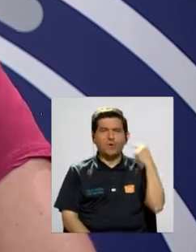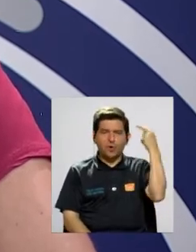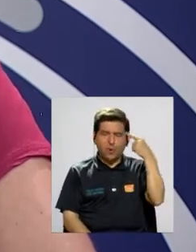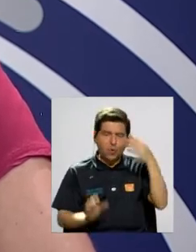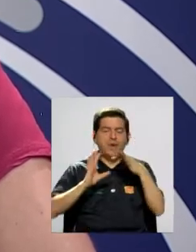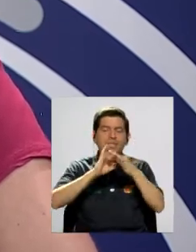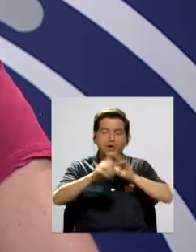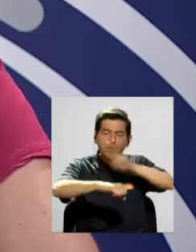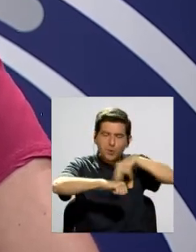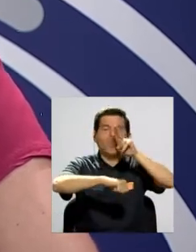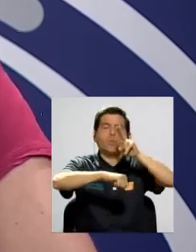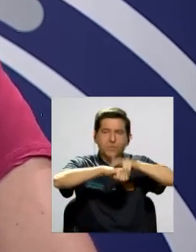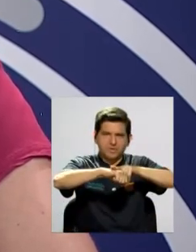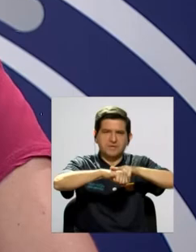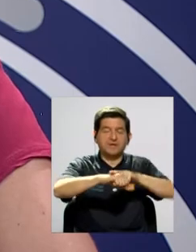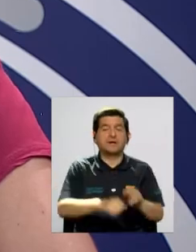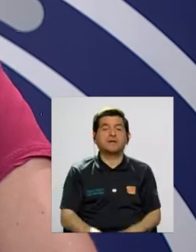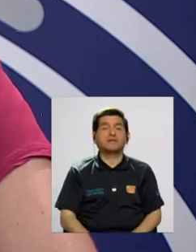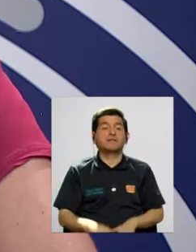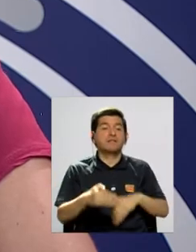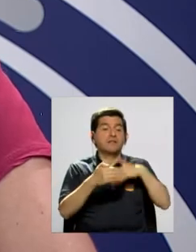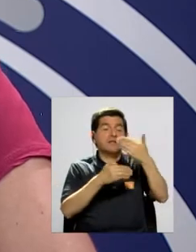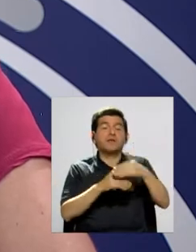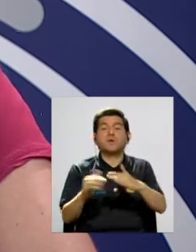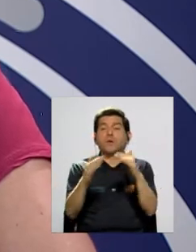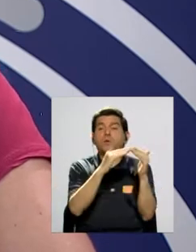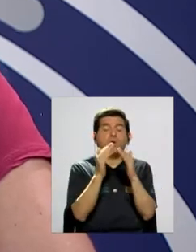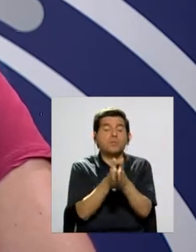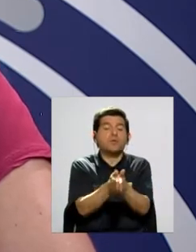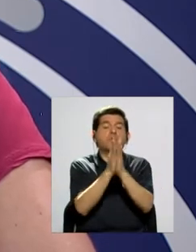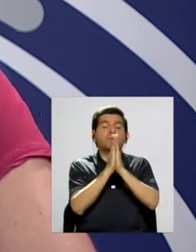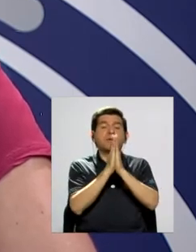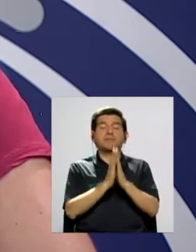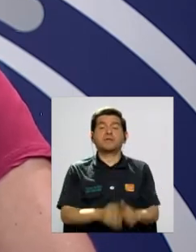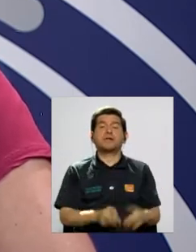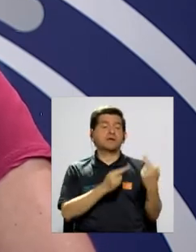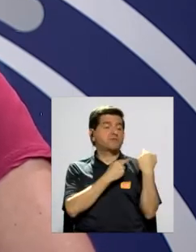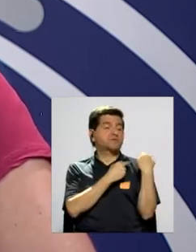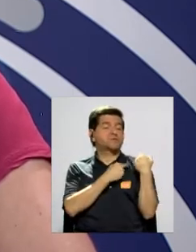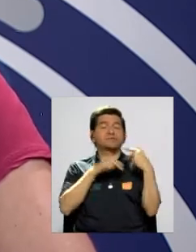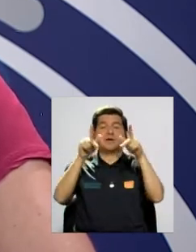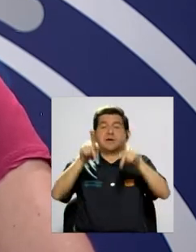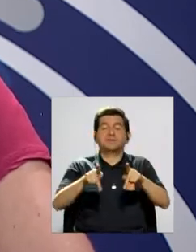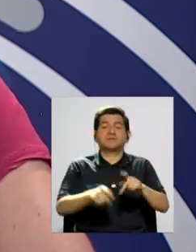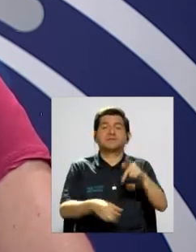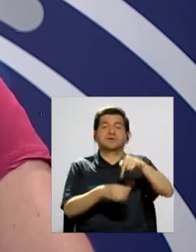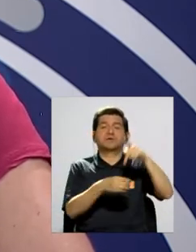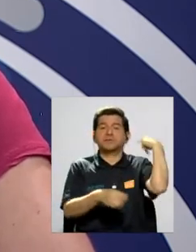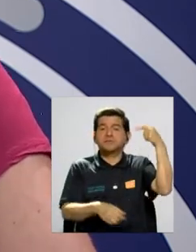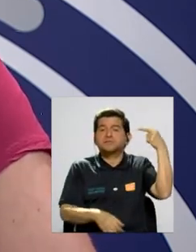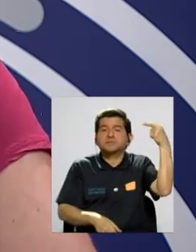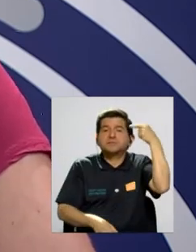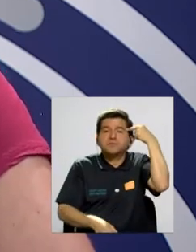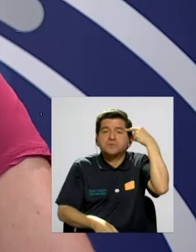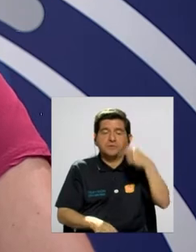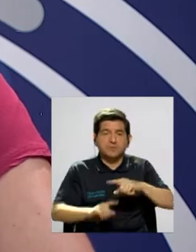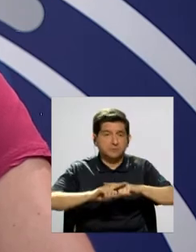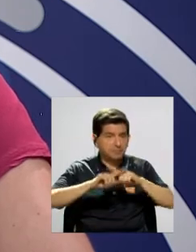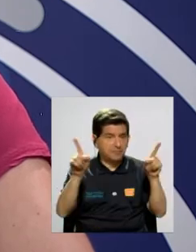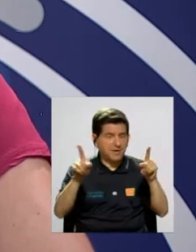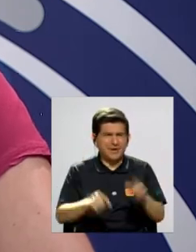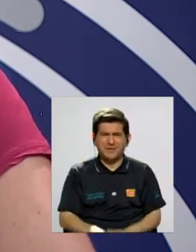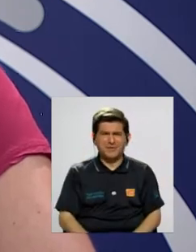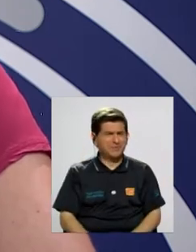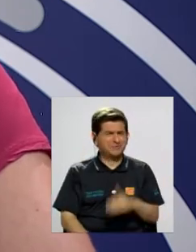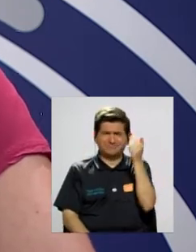unidad nacional y por lo tanto después el pueblo tendrá que exigir responsabilidades a quienes formen parte de este gobierno. Pero sería